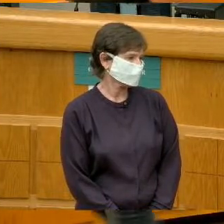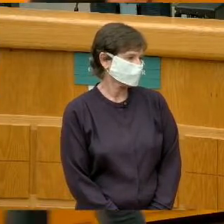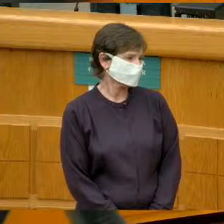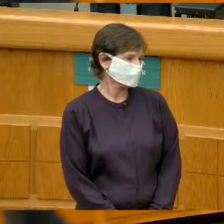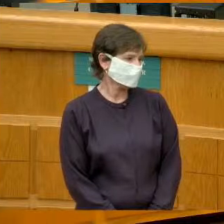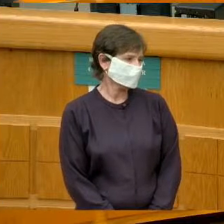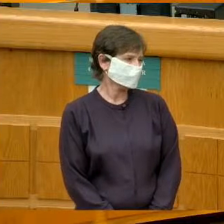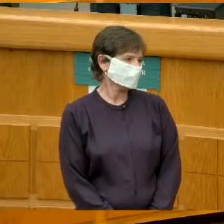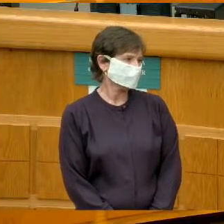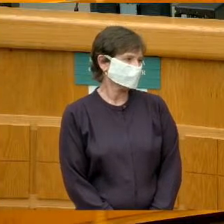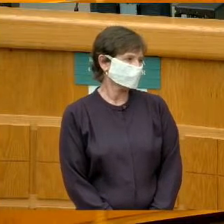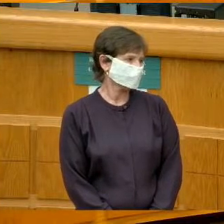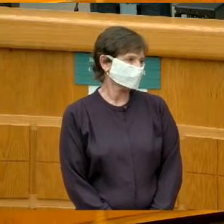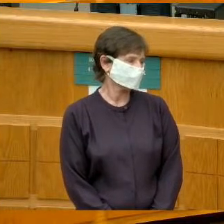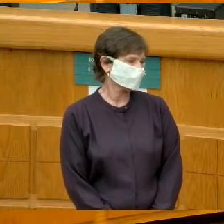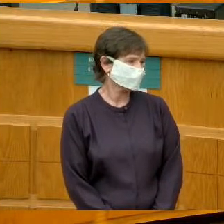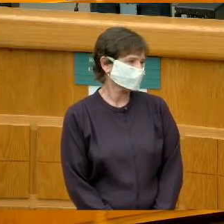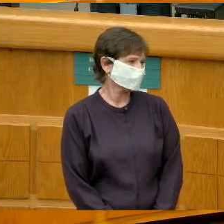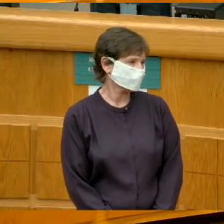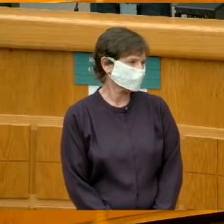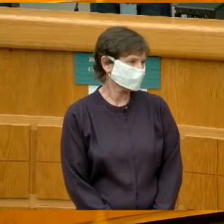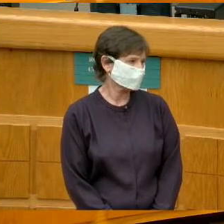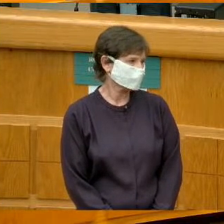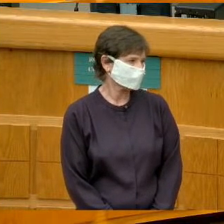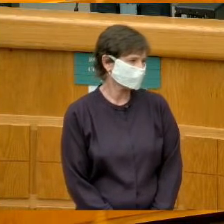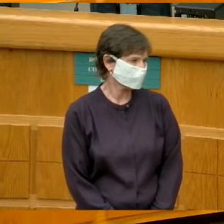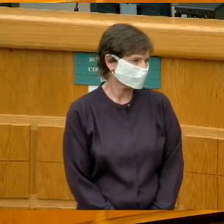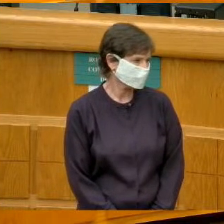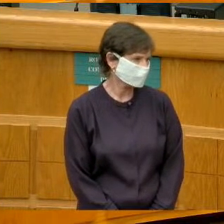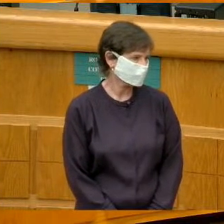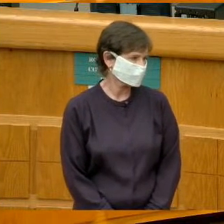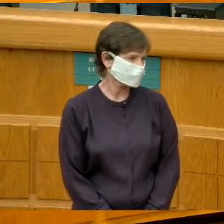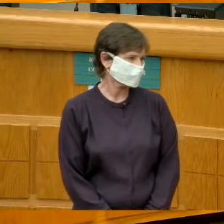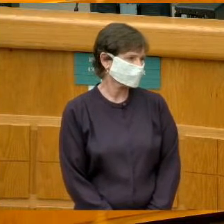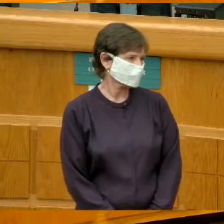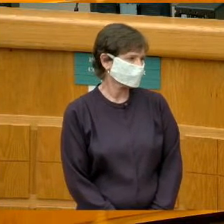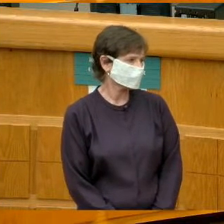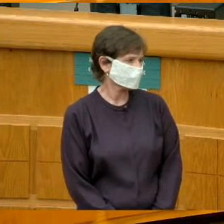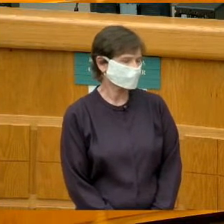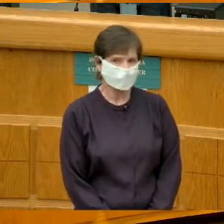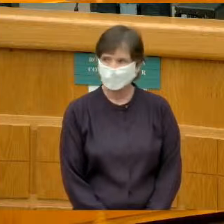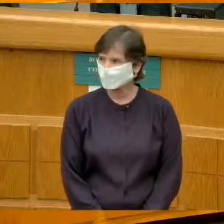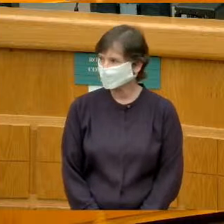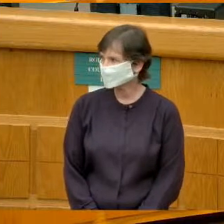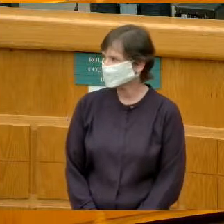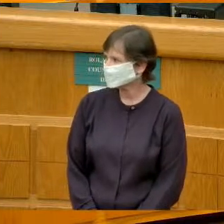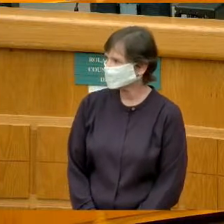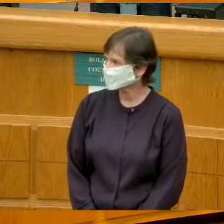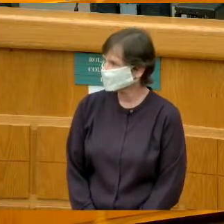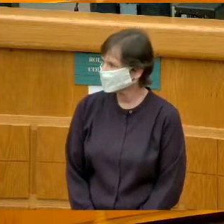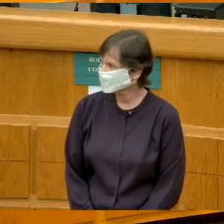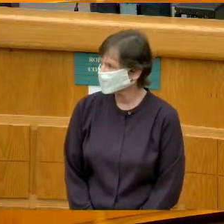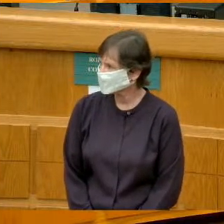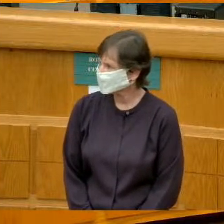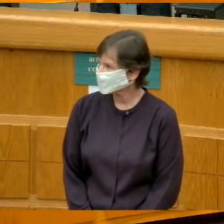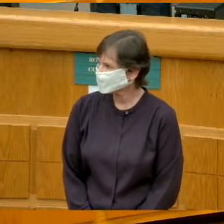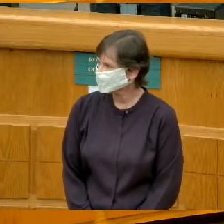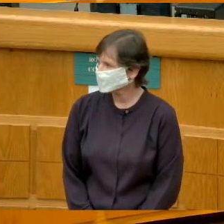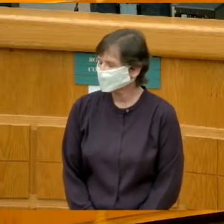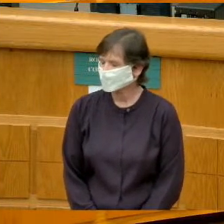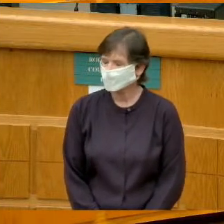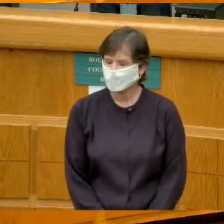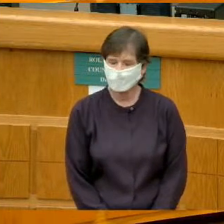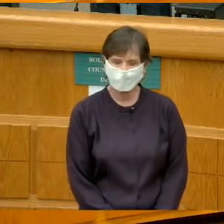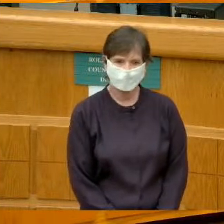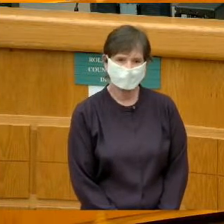se han recuperado por completo. 387 continúan en el hospital, esos son 50 más en comparación del día de ayer. 109